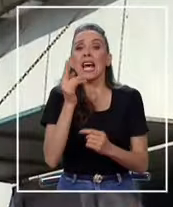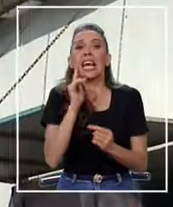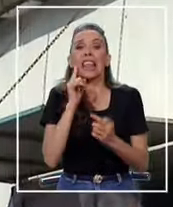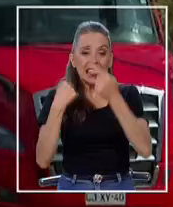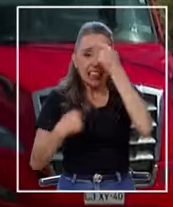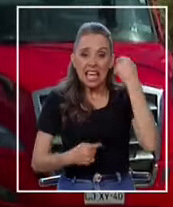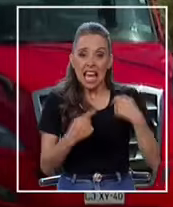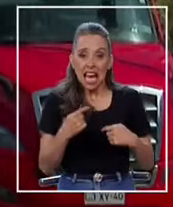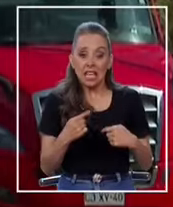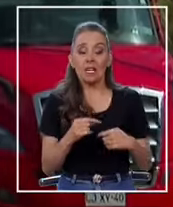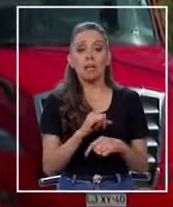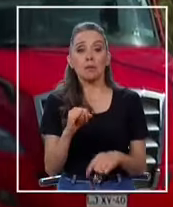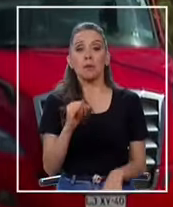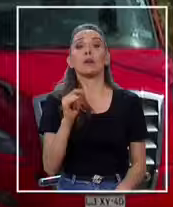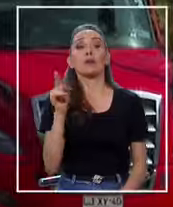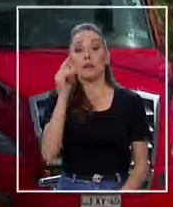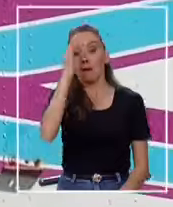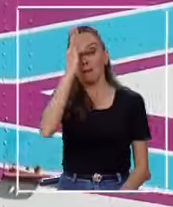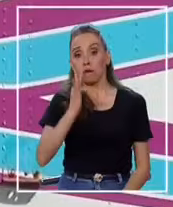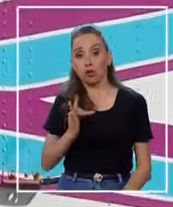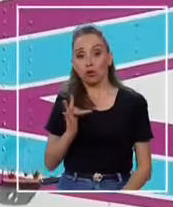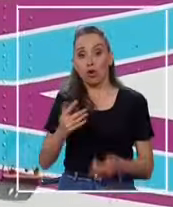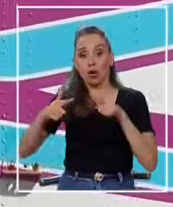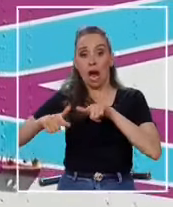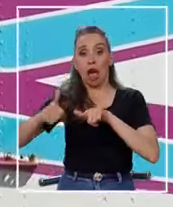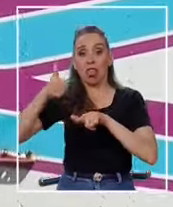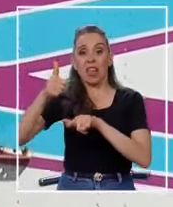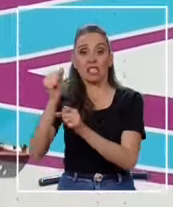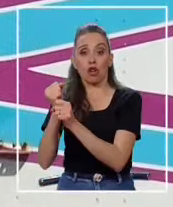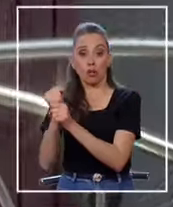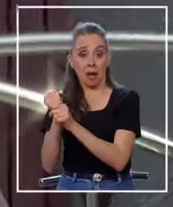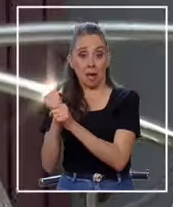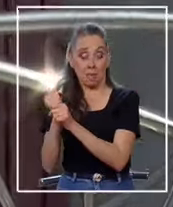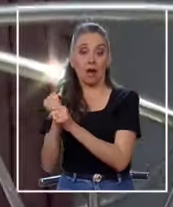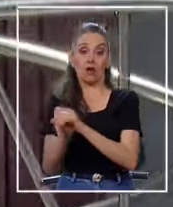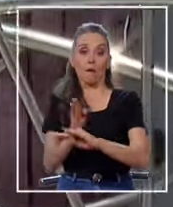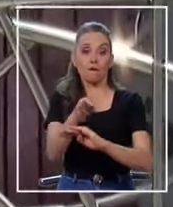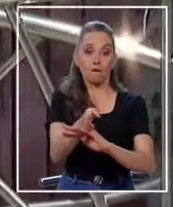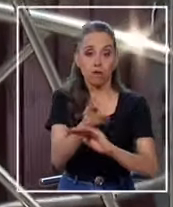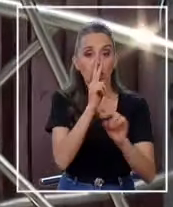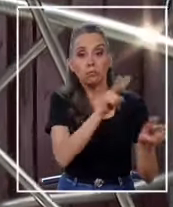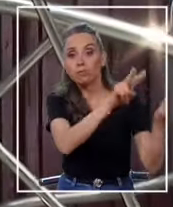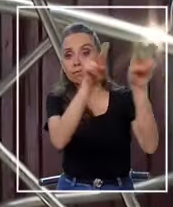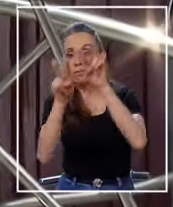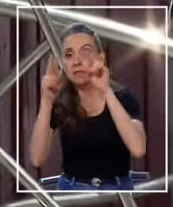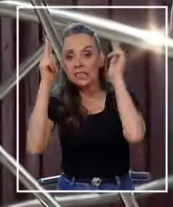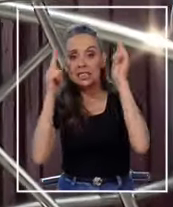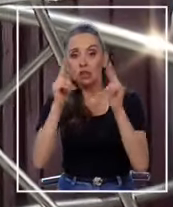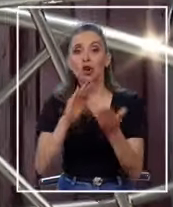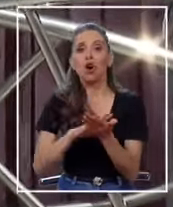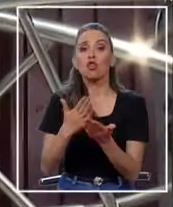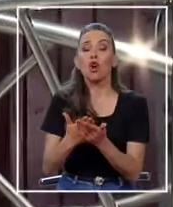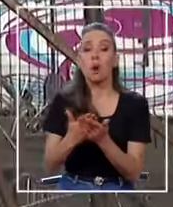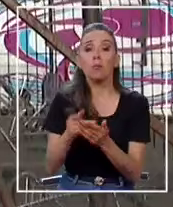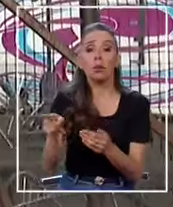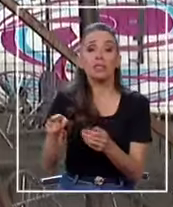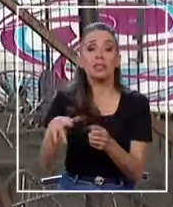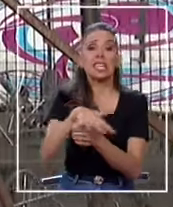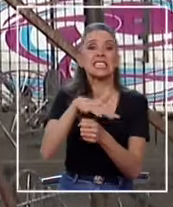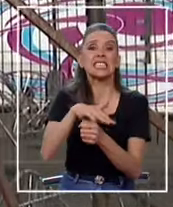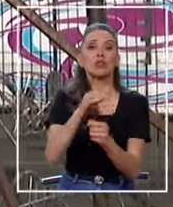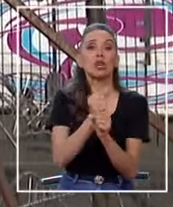tras lo ocurrido personal de la dirección del trabajo Llegó a dependencias del Circo para verificar las condiciones laborales del funcionario